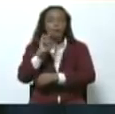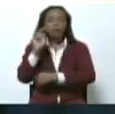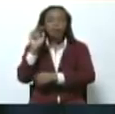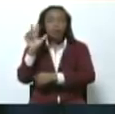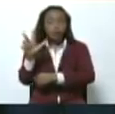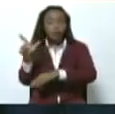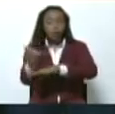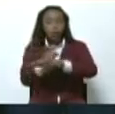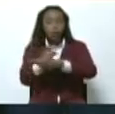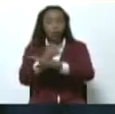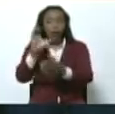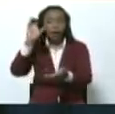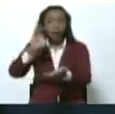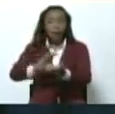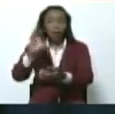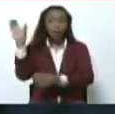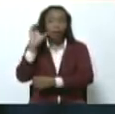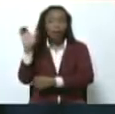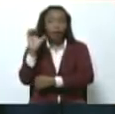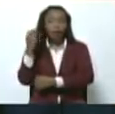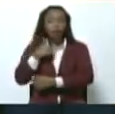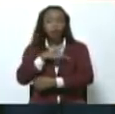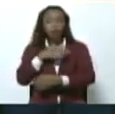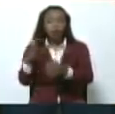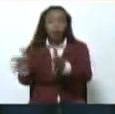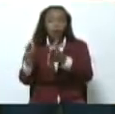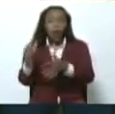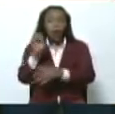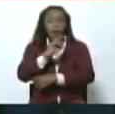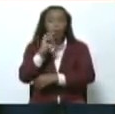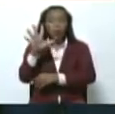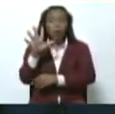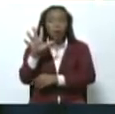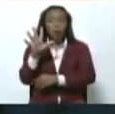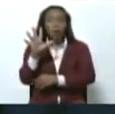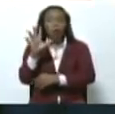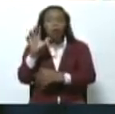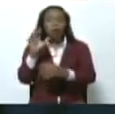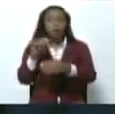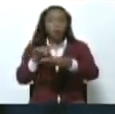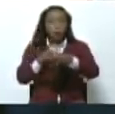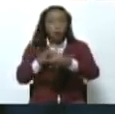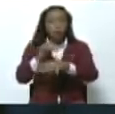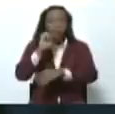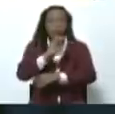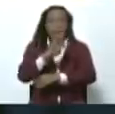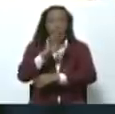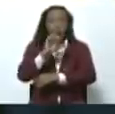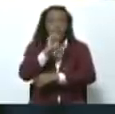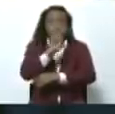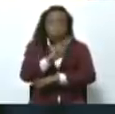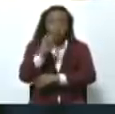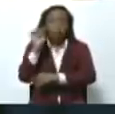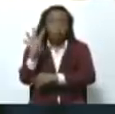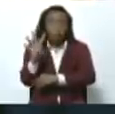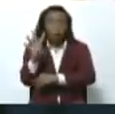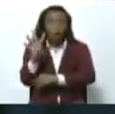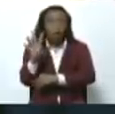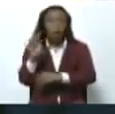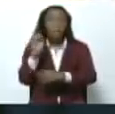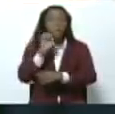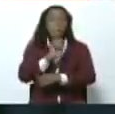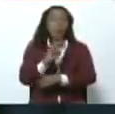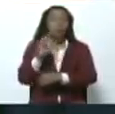más la capital Caracas, estamos ganando de los 24, 21, dos más en esta oportunidad. Es un